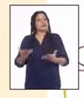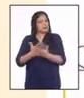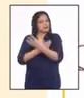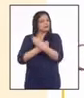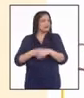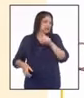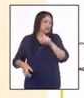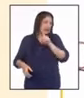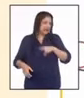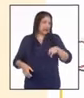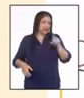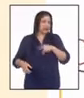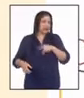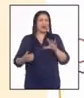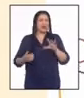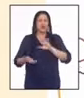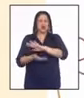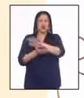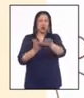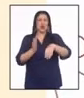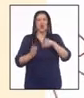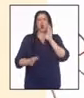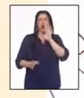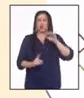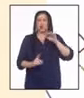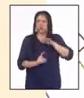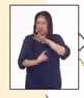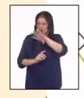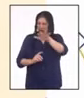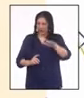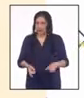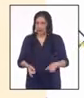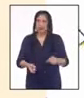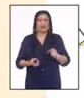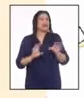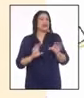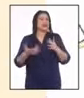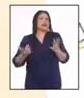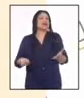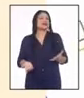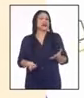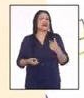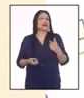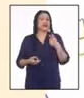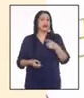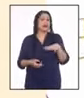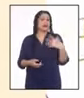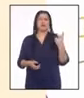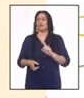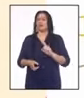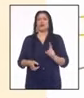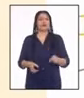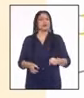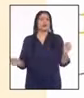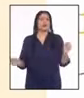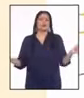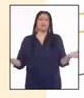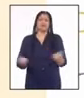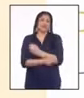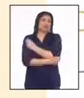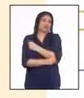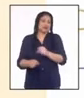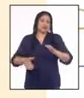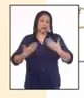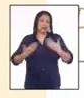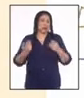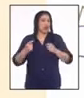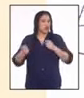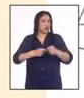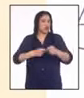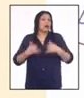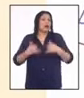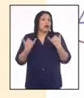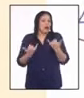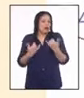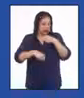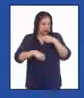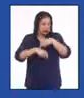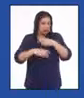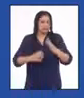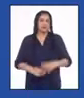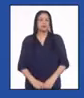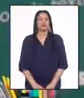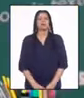las descargas de contaminantes que se producen y que son imposibles de controlar actualmente.